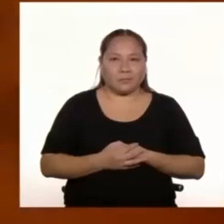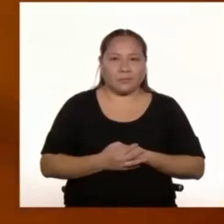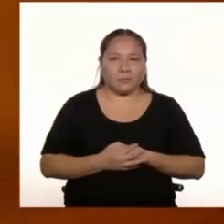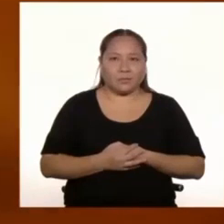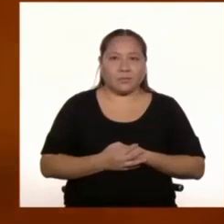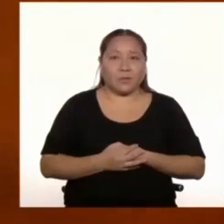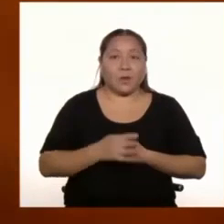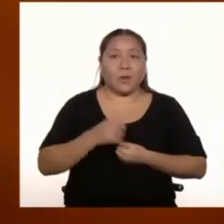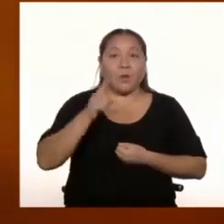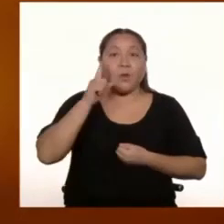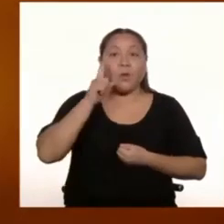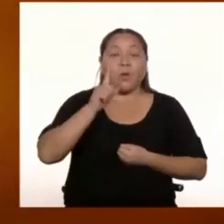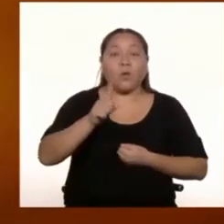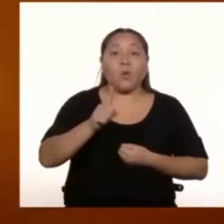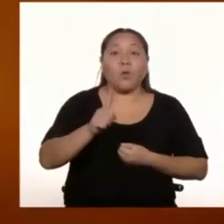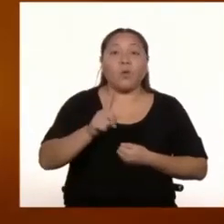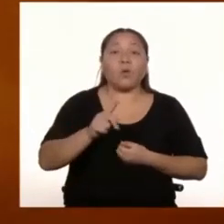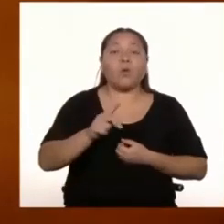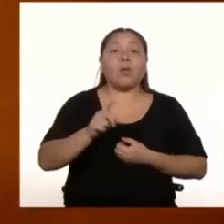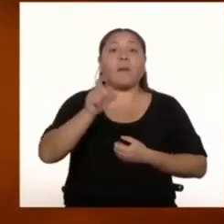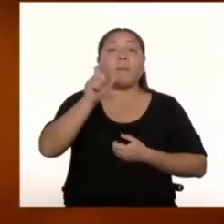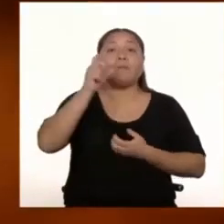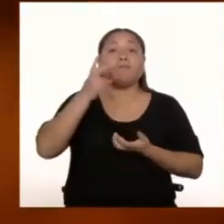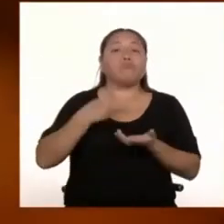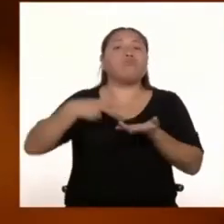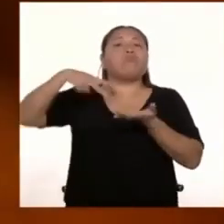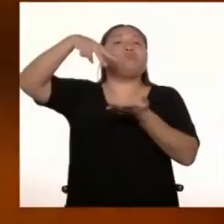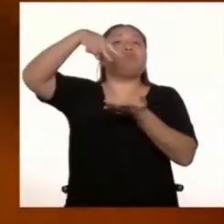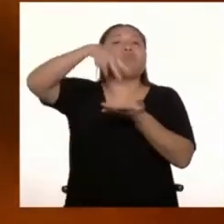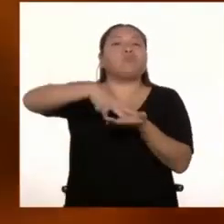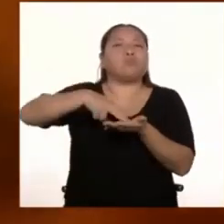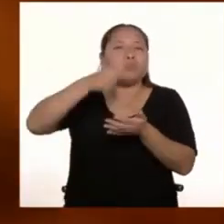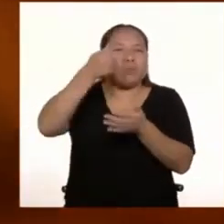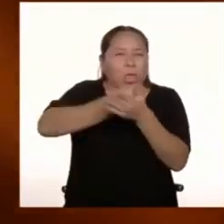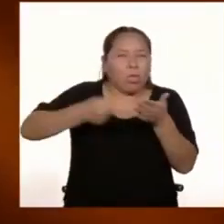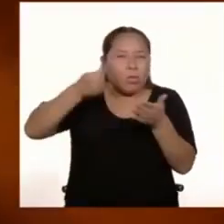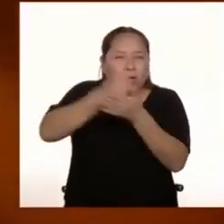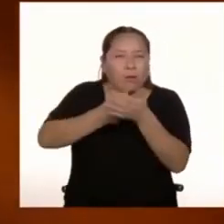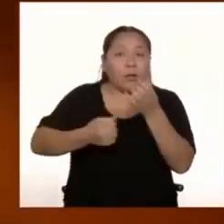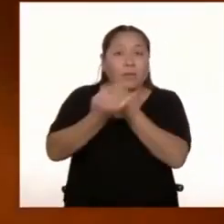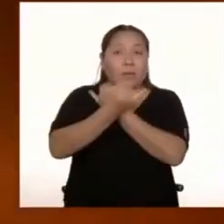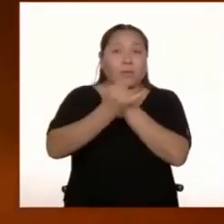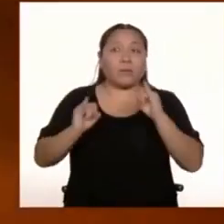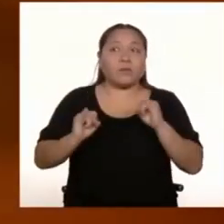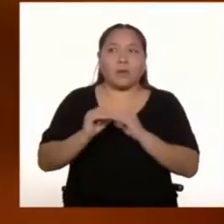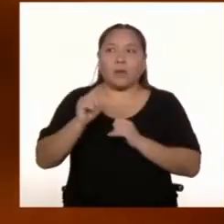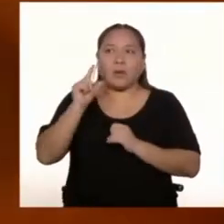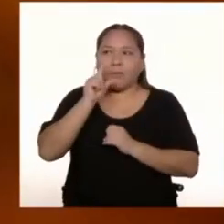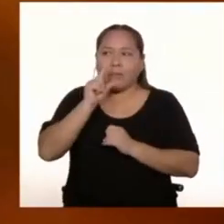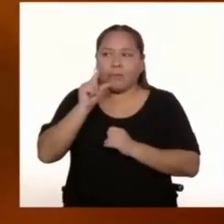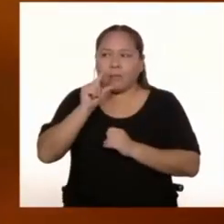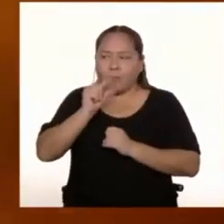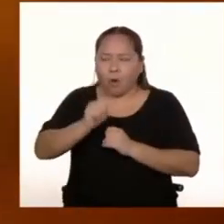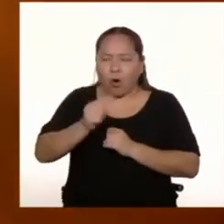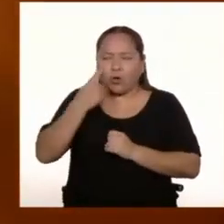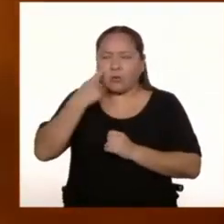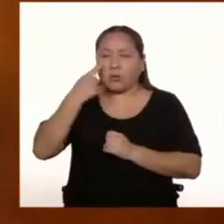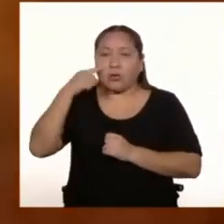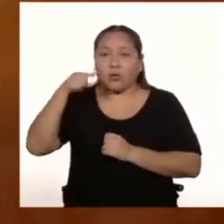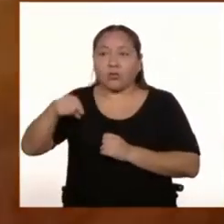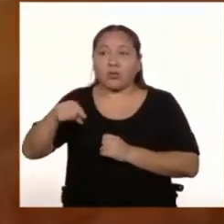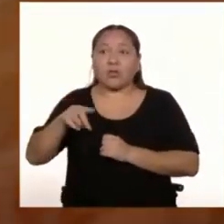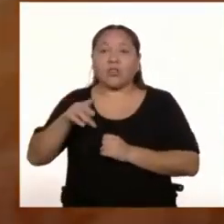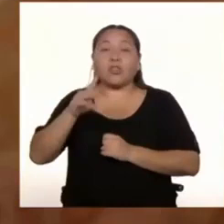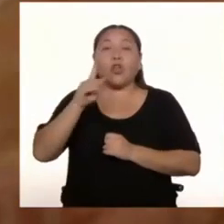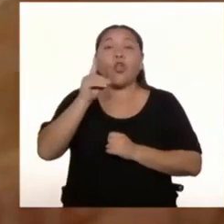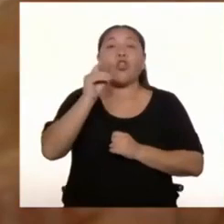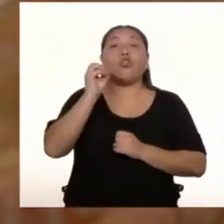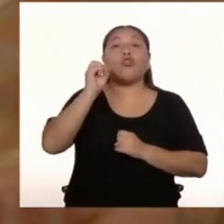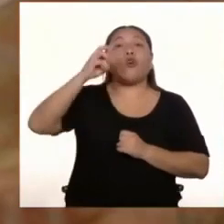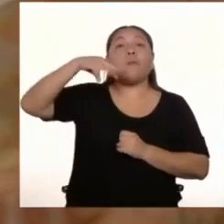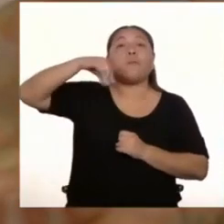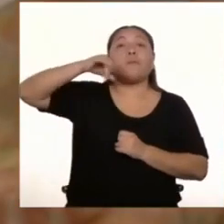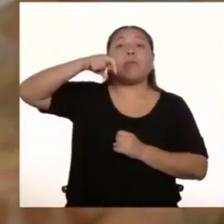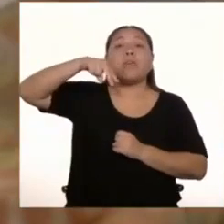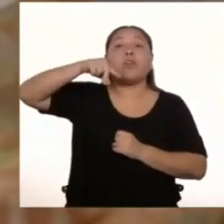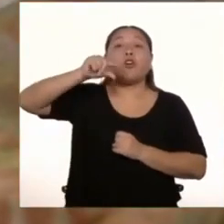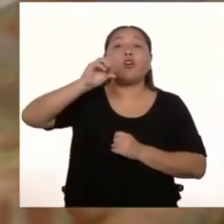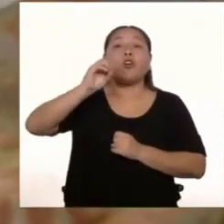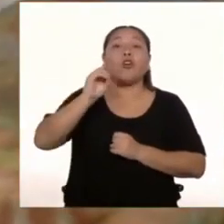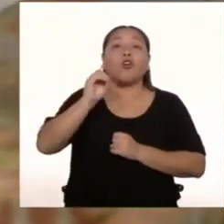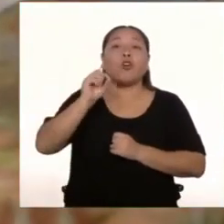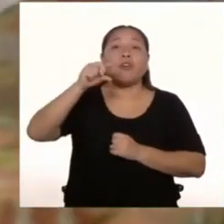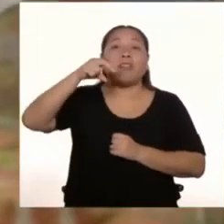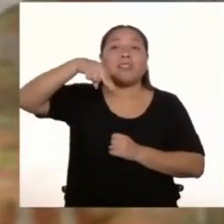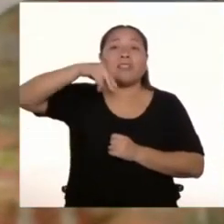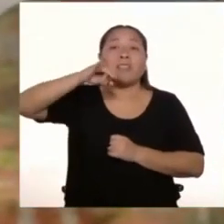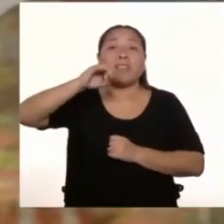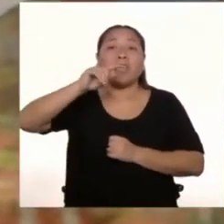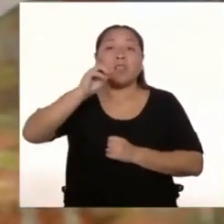Un héroe peruano de nuestra independencia, poco resaltado y valorado, es Domingo Nieto. Desde 1821,